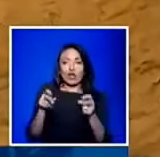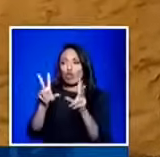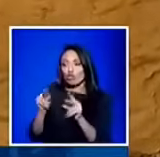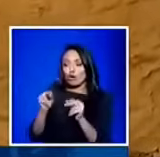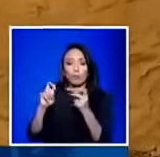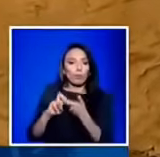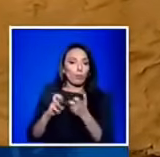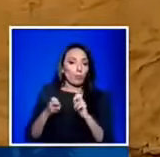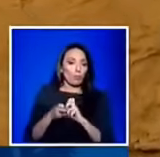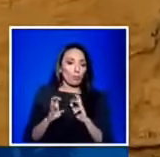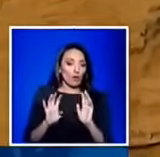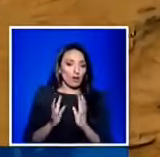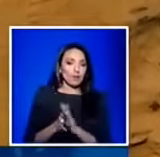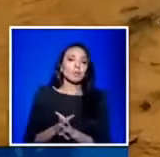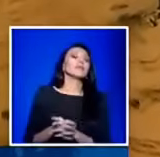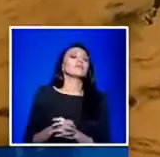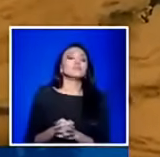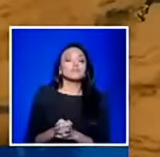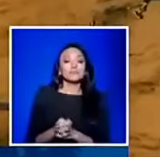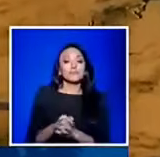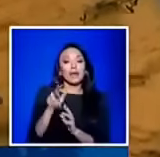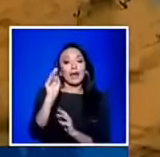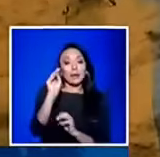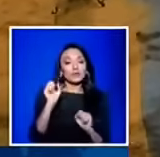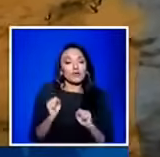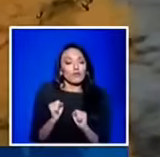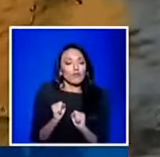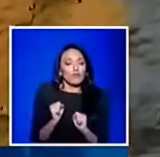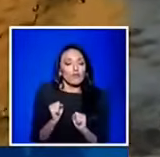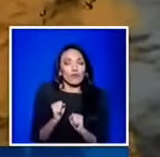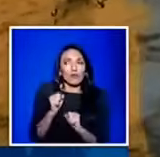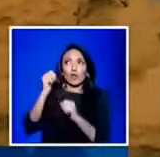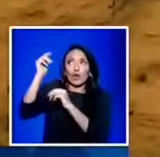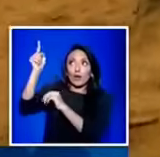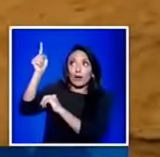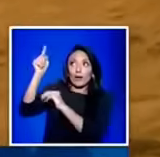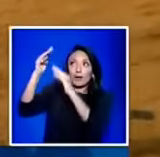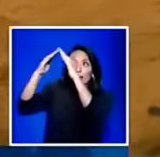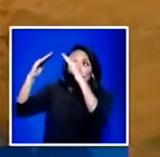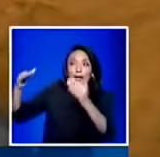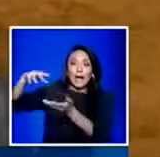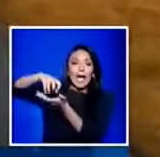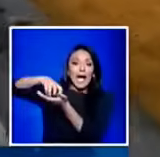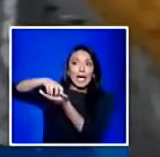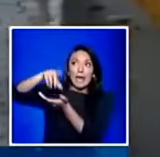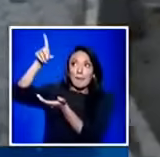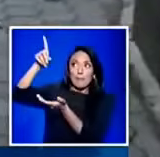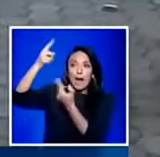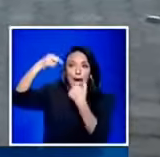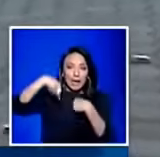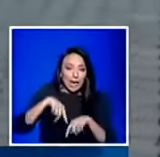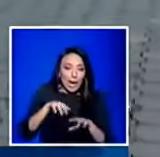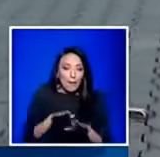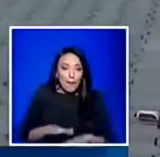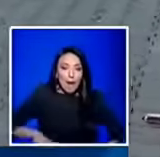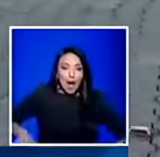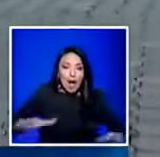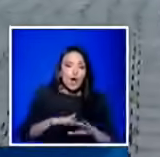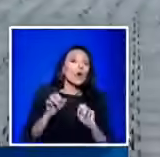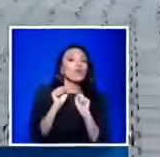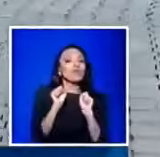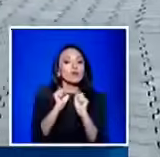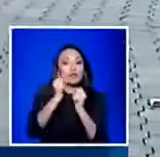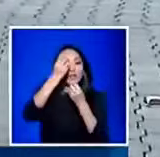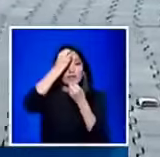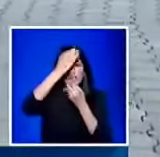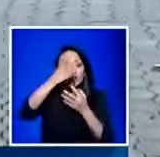ninguna dificultad. Frío intenso, acá estamos ya en las faldas del Nevado Cayambe, nos encontramos aquí en este punto